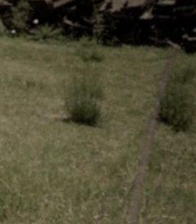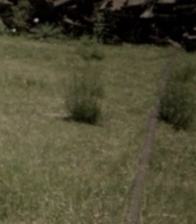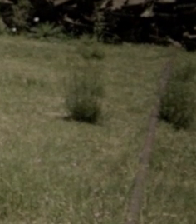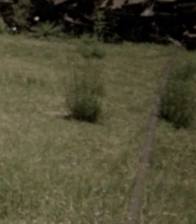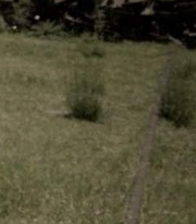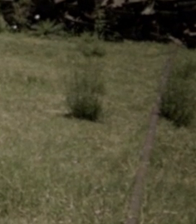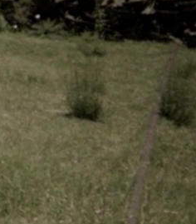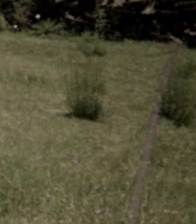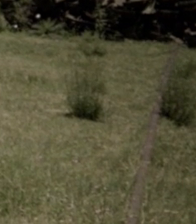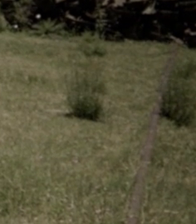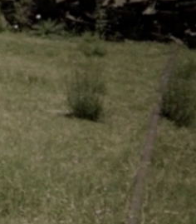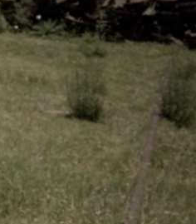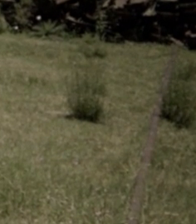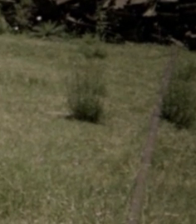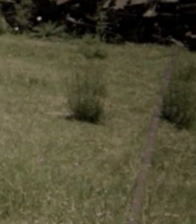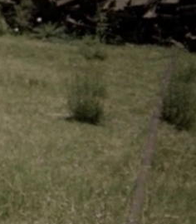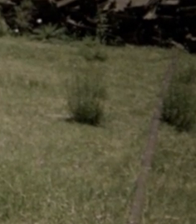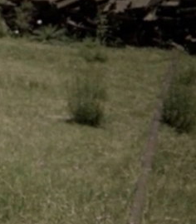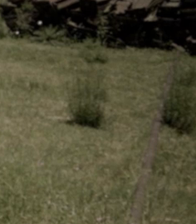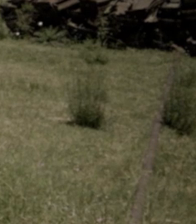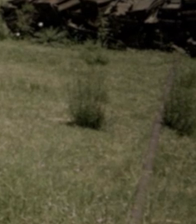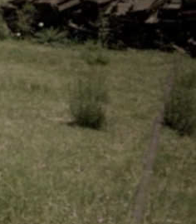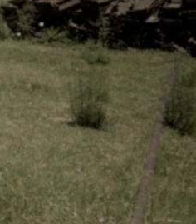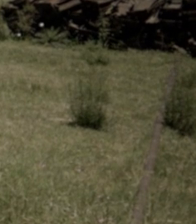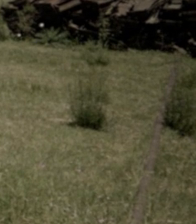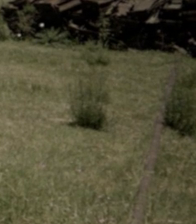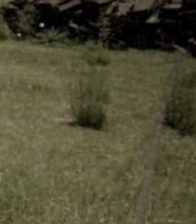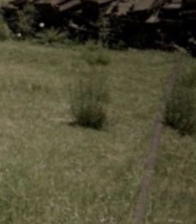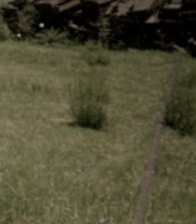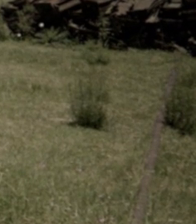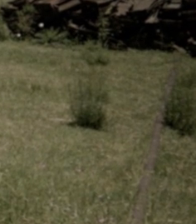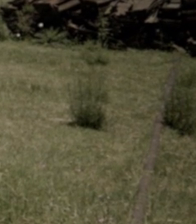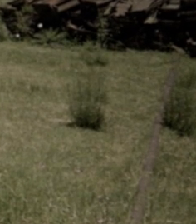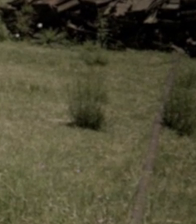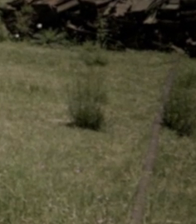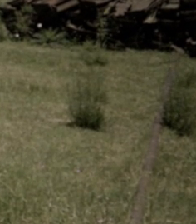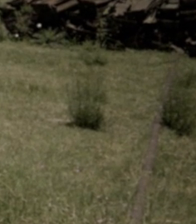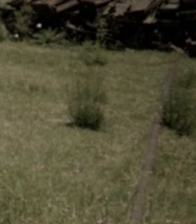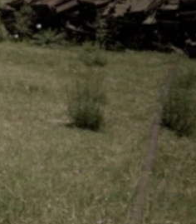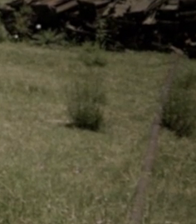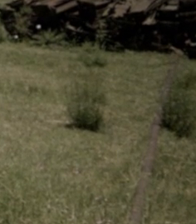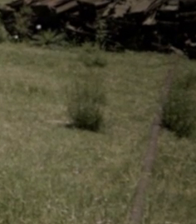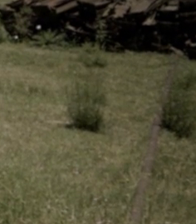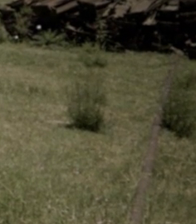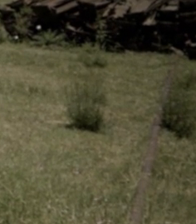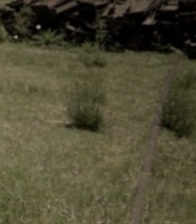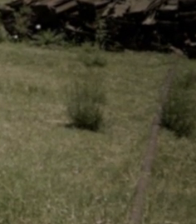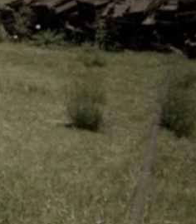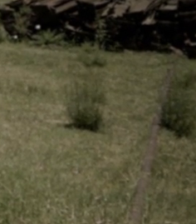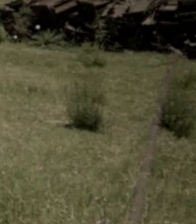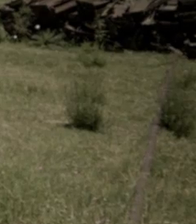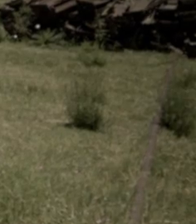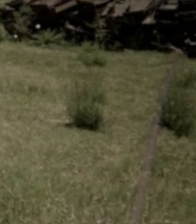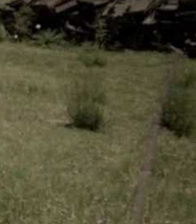hacerlo ahora extras si vos no querés hacerla aunque la hagan es empezar a ganar en calidad de vida